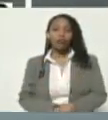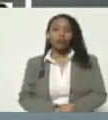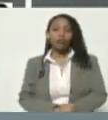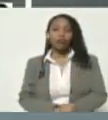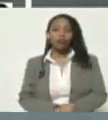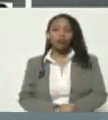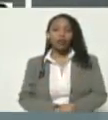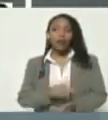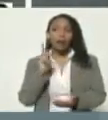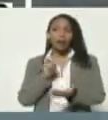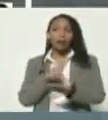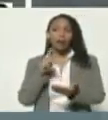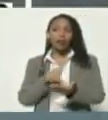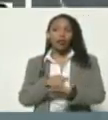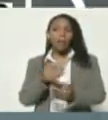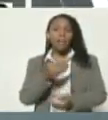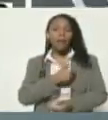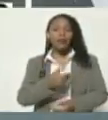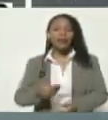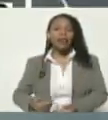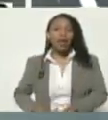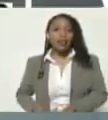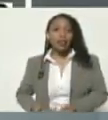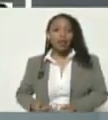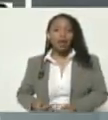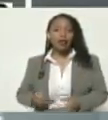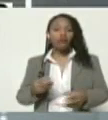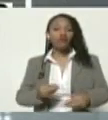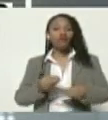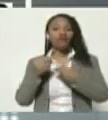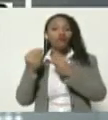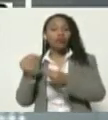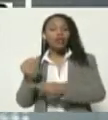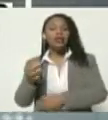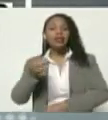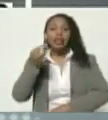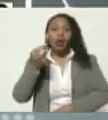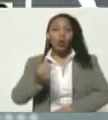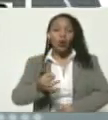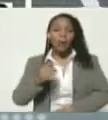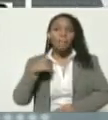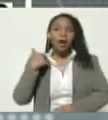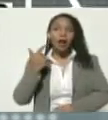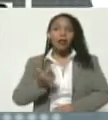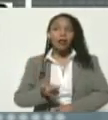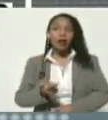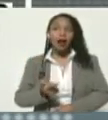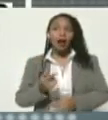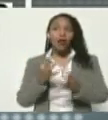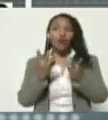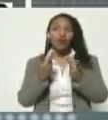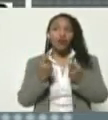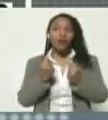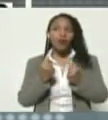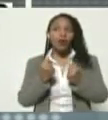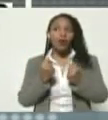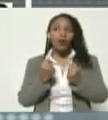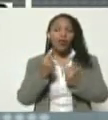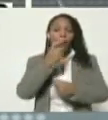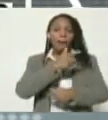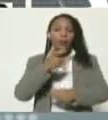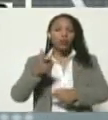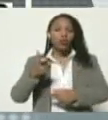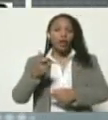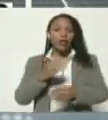La participación, presidente, le daremos seguro, con seguridad mañana un número de las personas que han